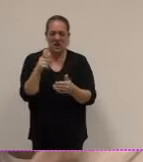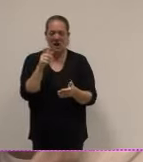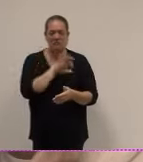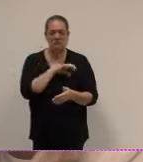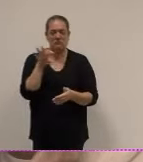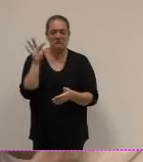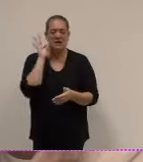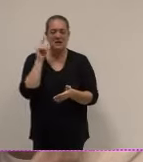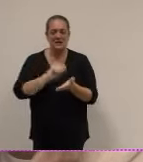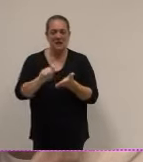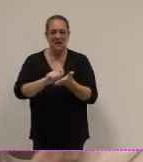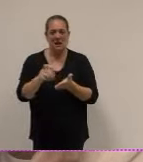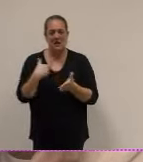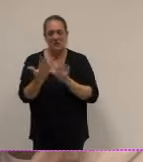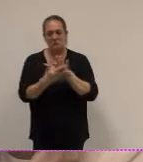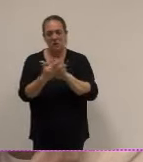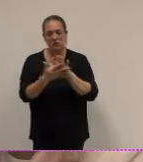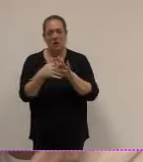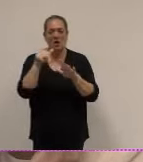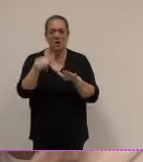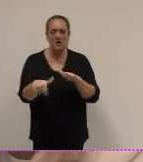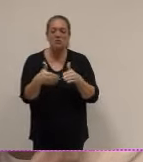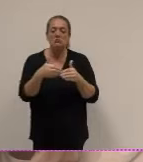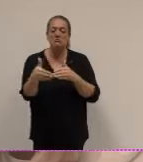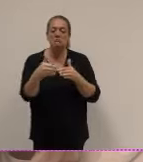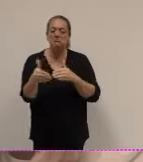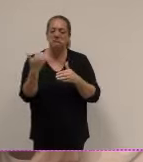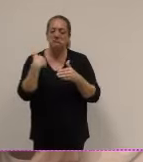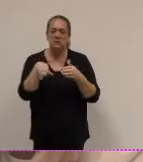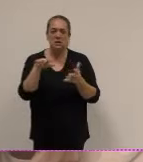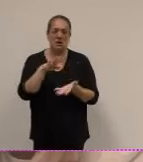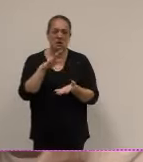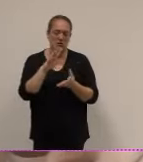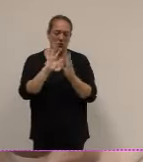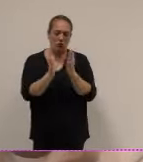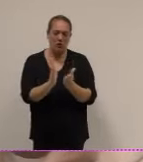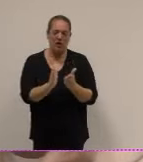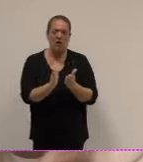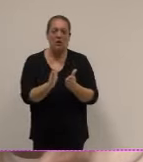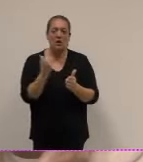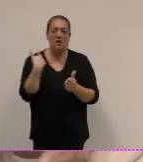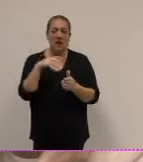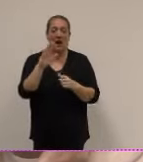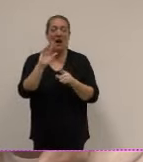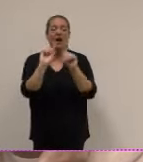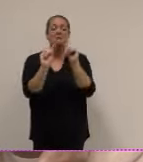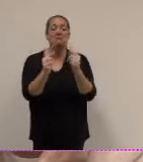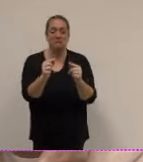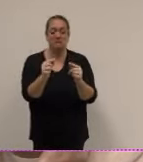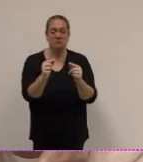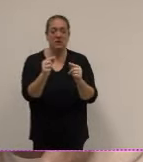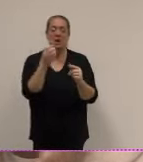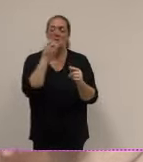secretaria y que serán corregidos oportunamente. Nosotros, evidentemente, cuando se hagan esas correcciones, incluso sin